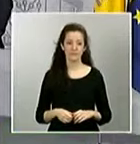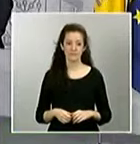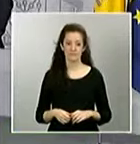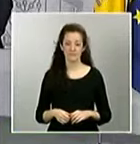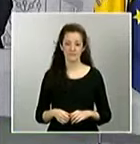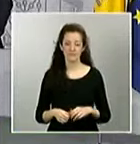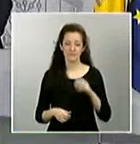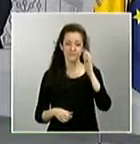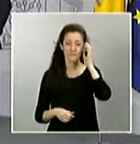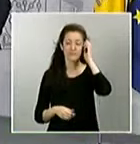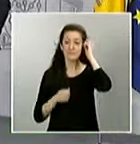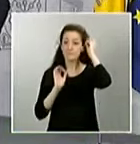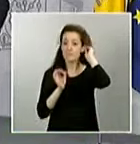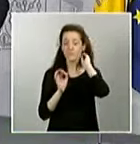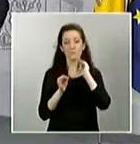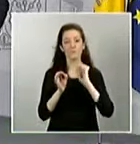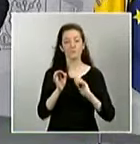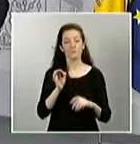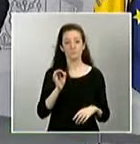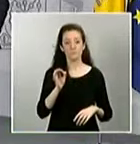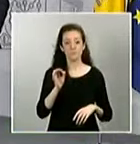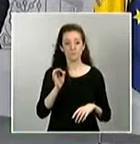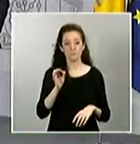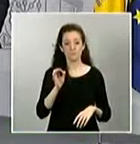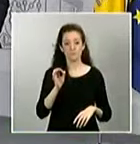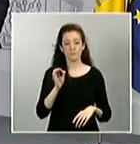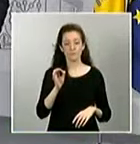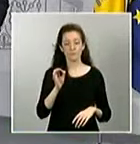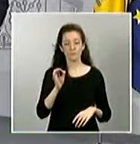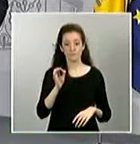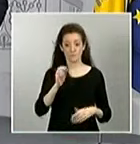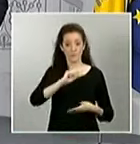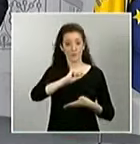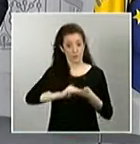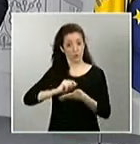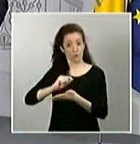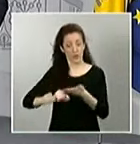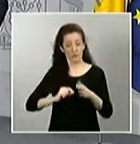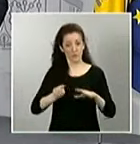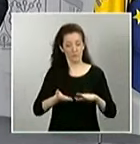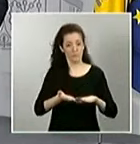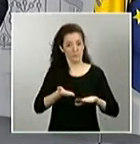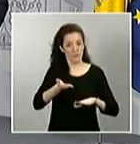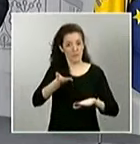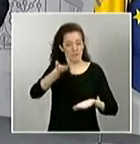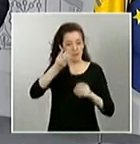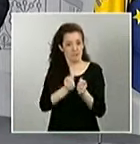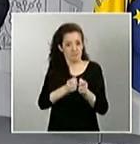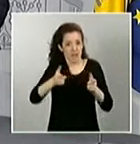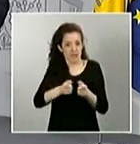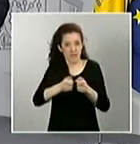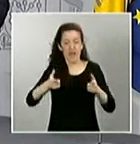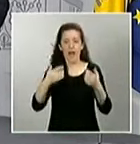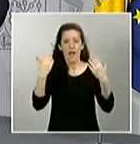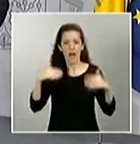siguen registrándose muchísimos contratos en nuestro país, a pesar de la crisis del COVID-19.